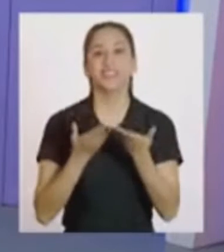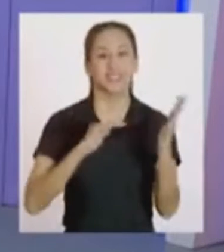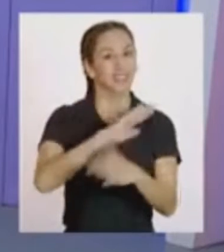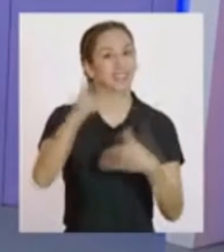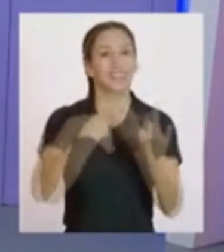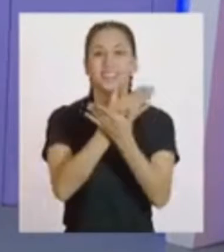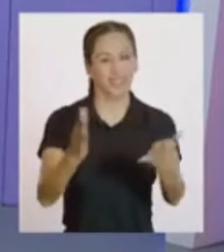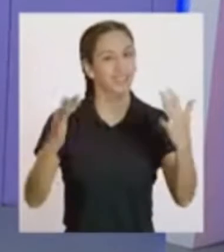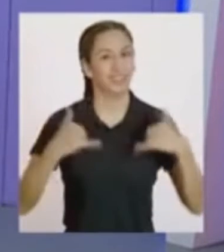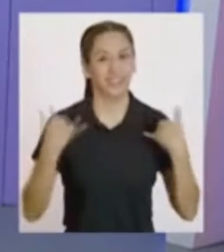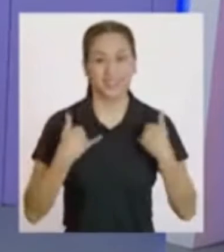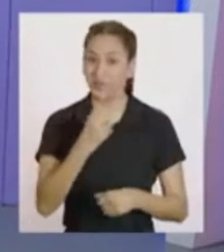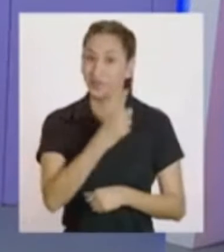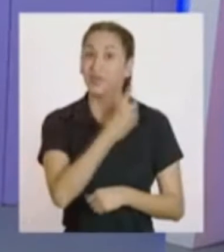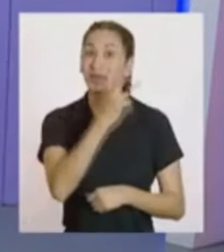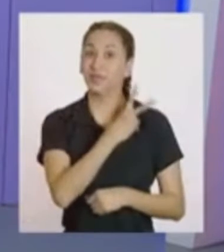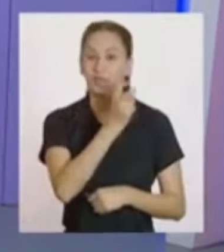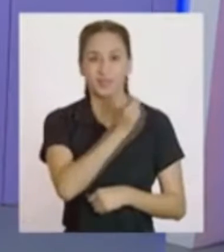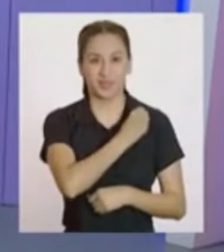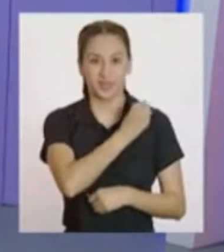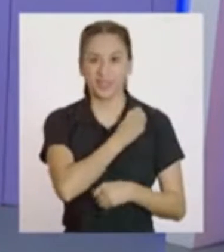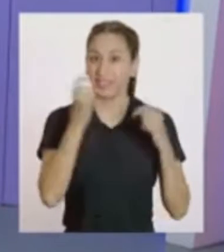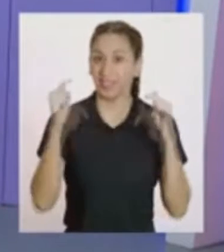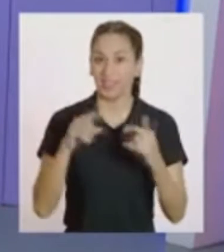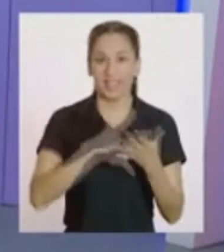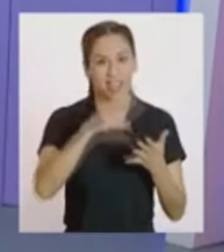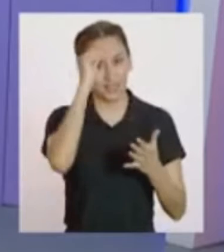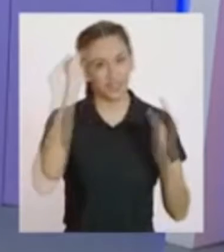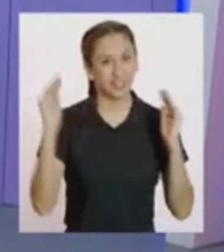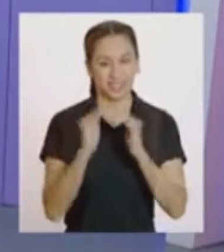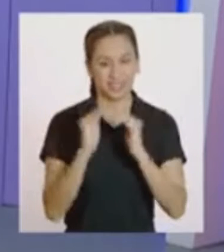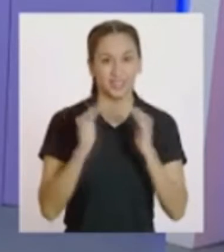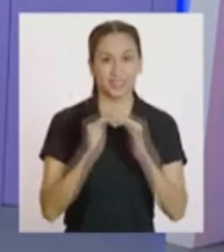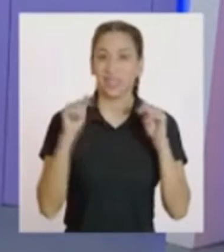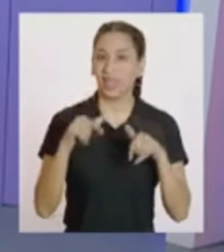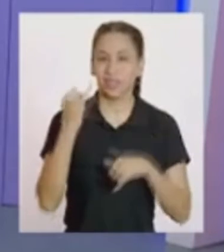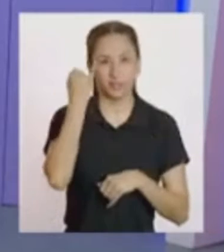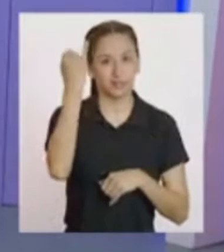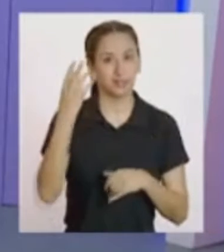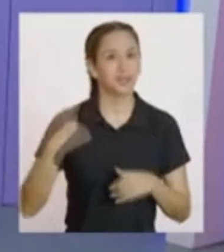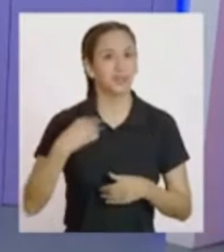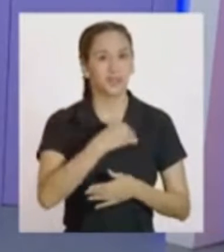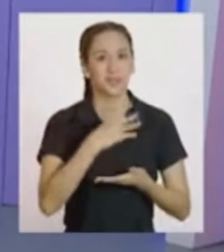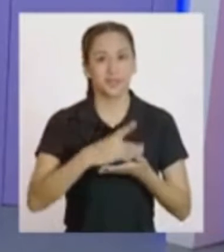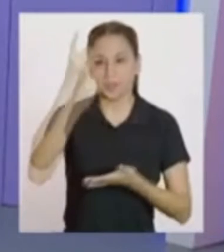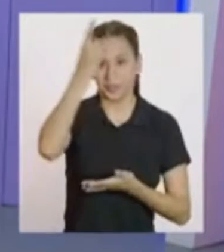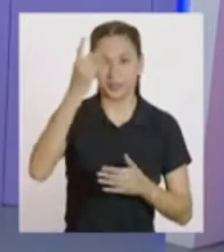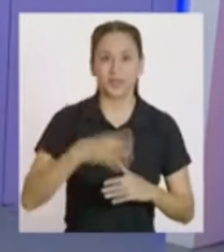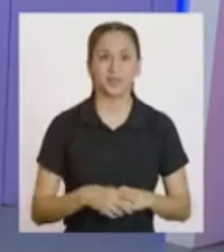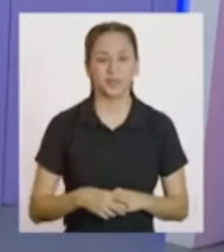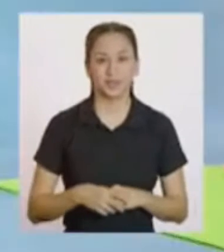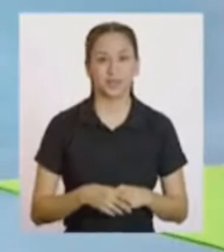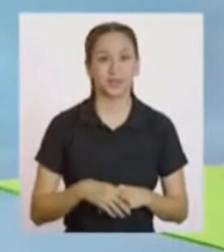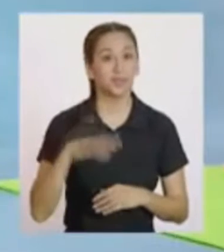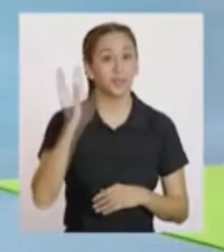Bienvenidas y bienvenidos, chicas y chicos de primero y segundo de secundaria a Aprendo en Casa. Esta es una iniciativa del Ministerio de